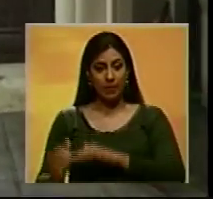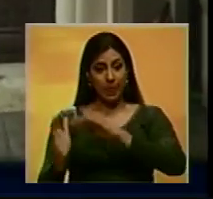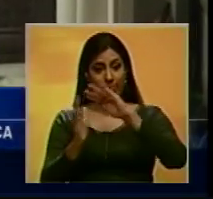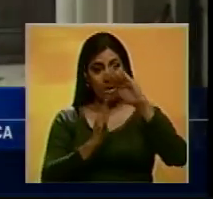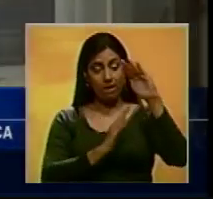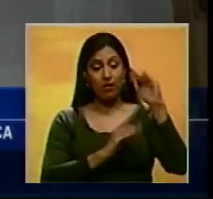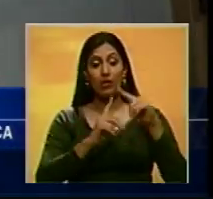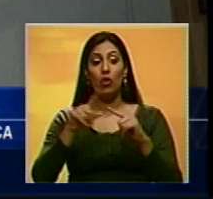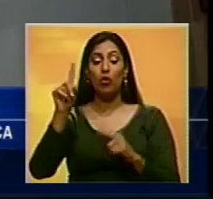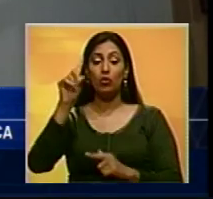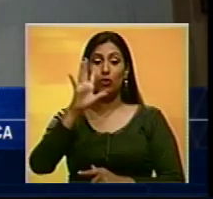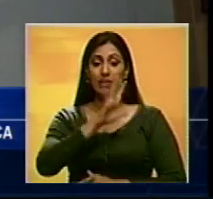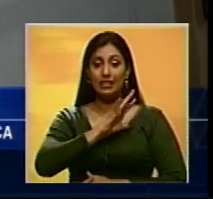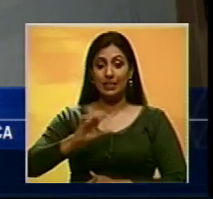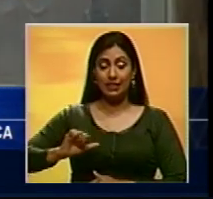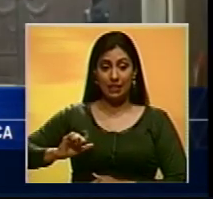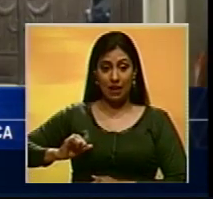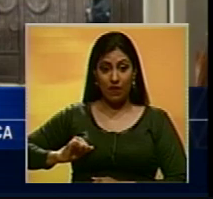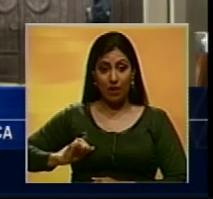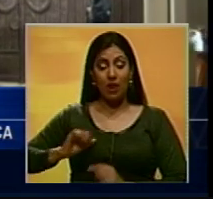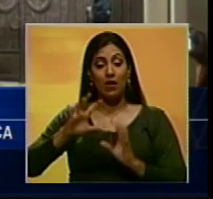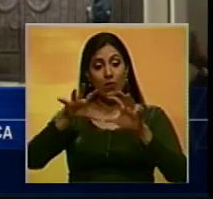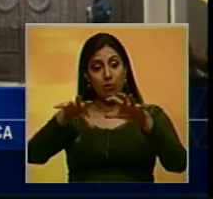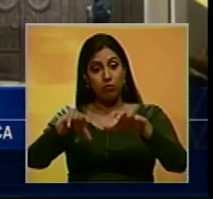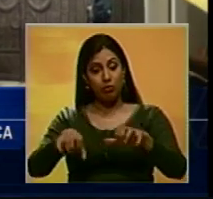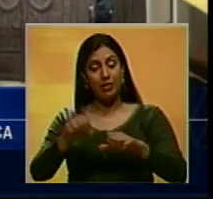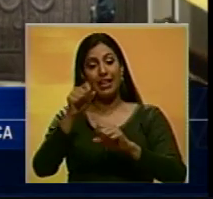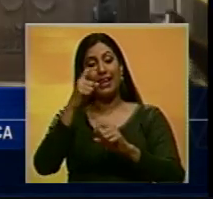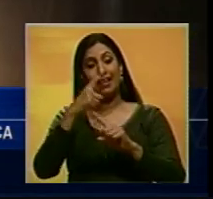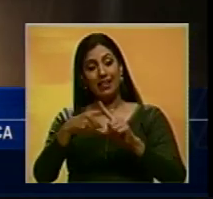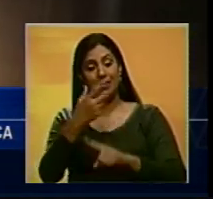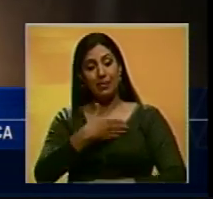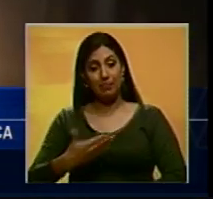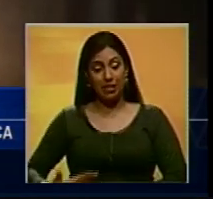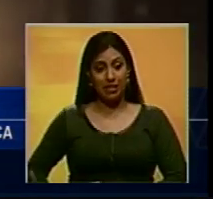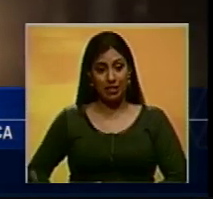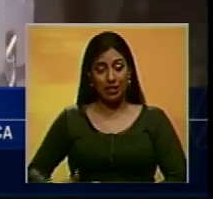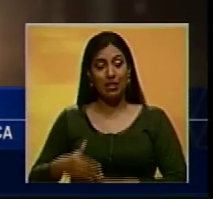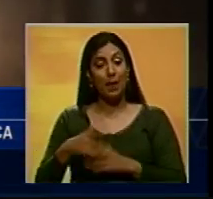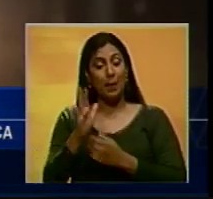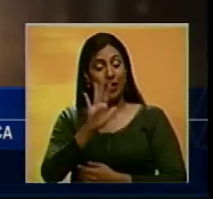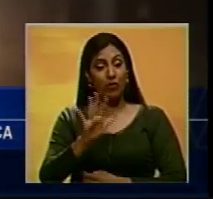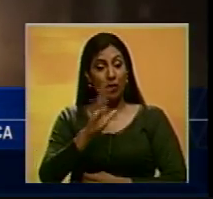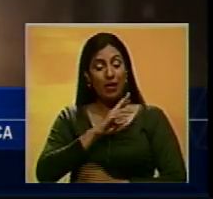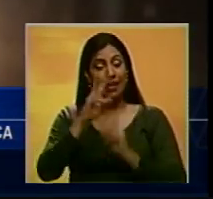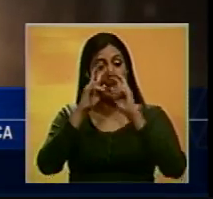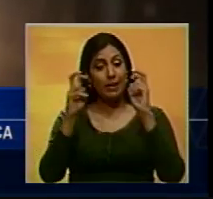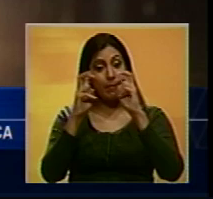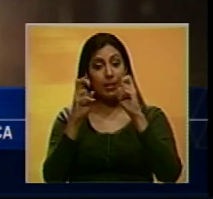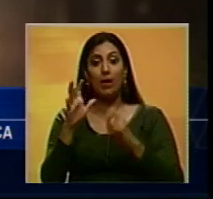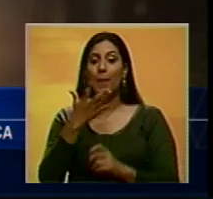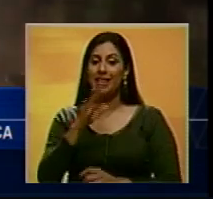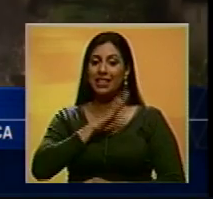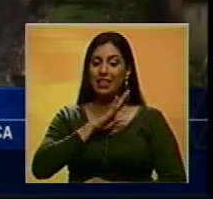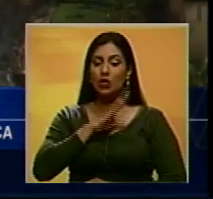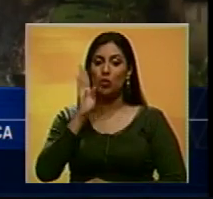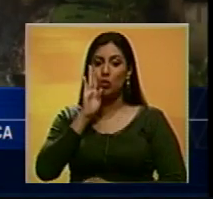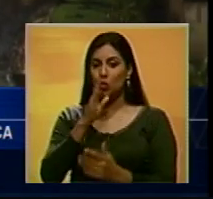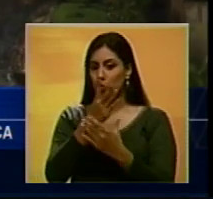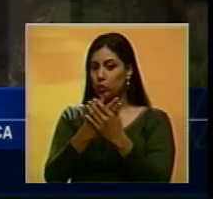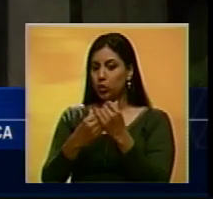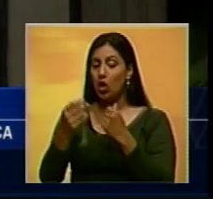En El Salvador, la Fiscalía allanó la residencia del expresidente Antonio Saca como parte de la investigación por presuntamente